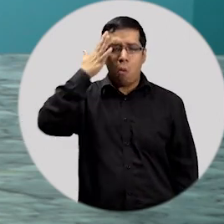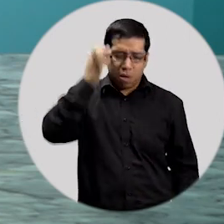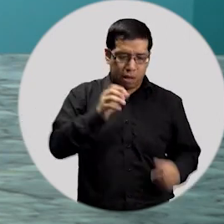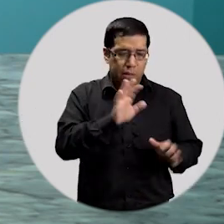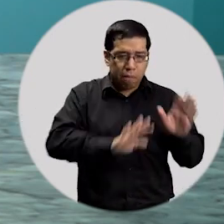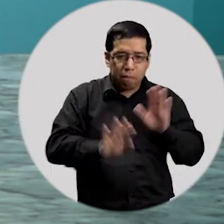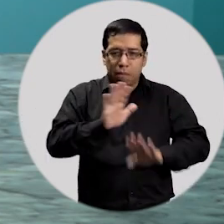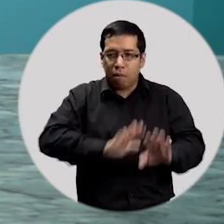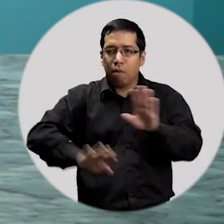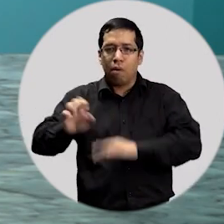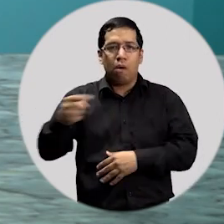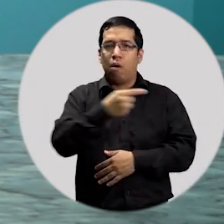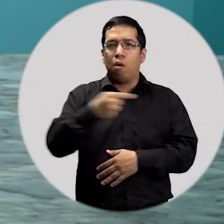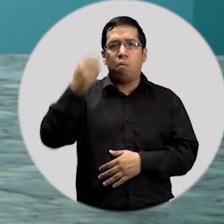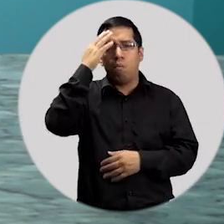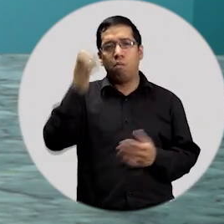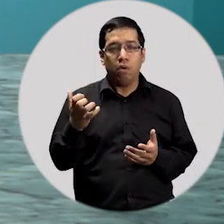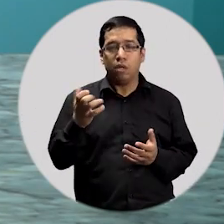a hacer